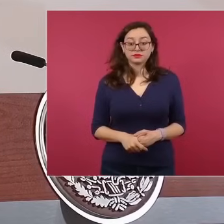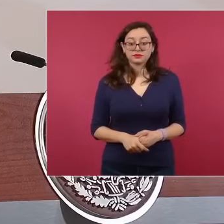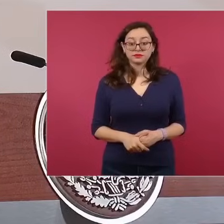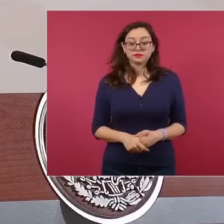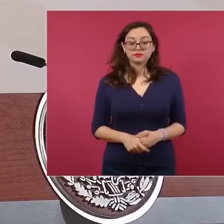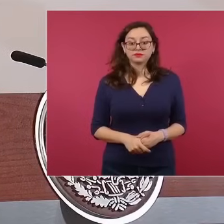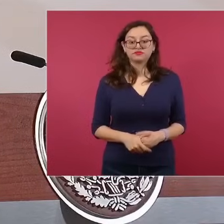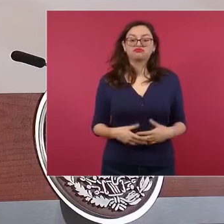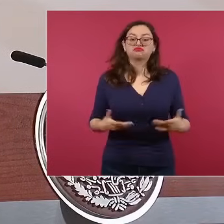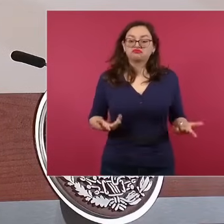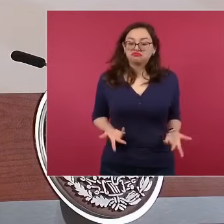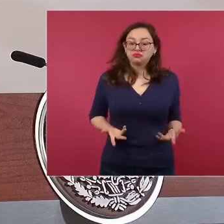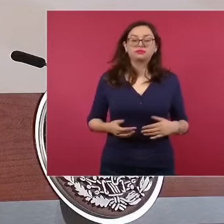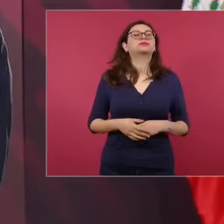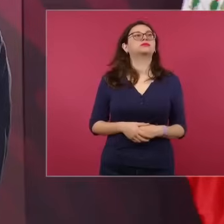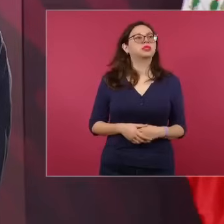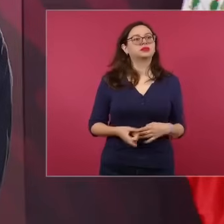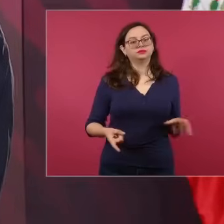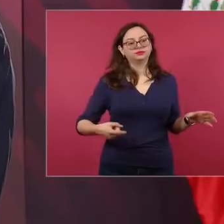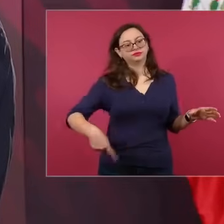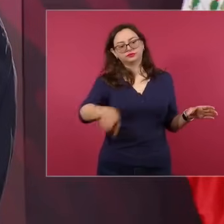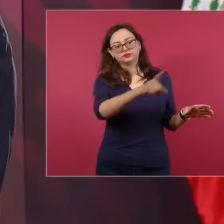sus adversarios